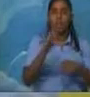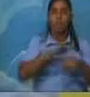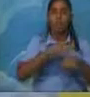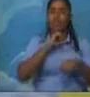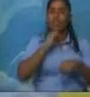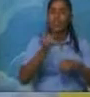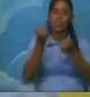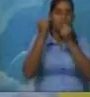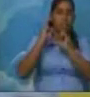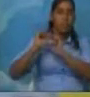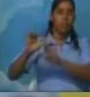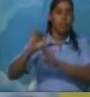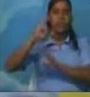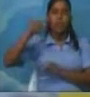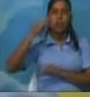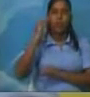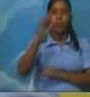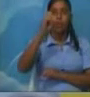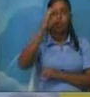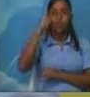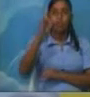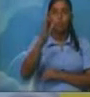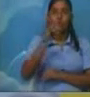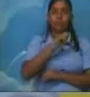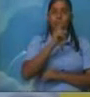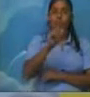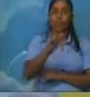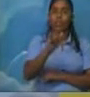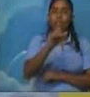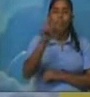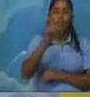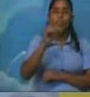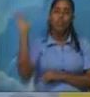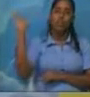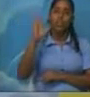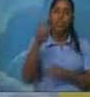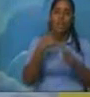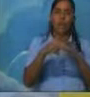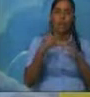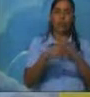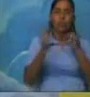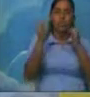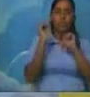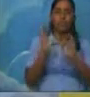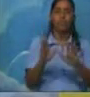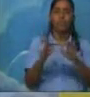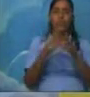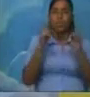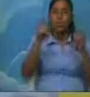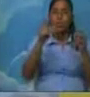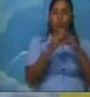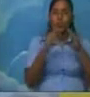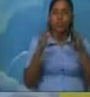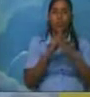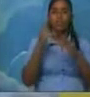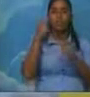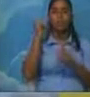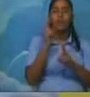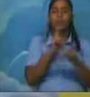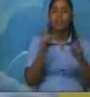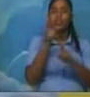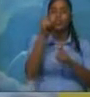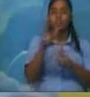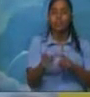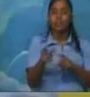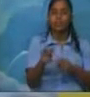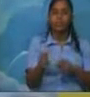abominación a Jehová tu Dios y no traerás cosa abominable a tu casa para que no seas